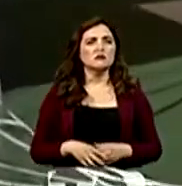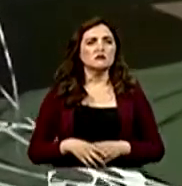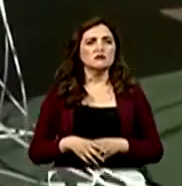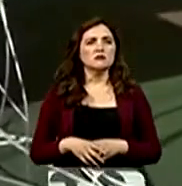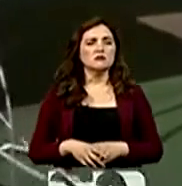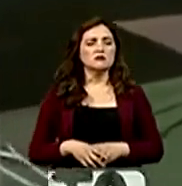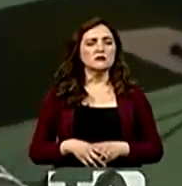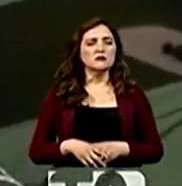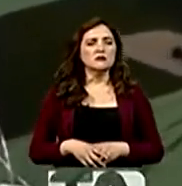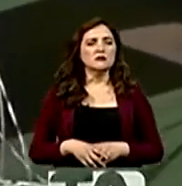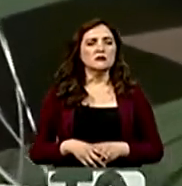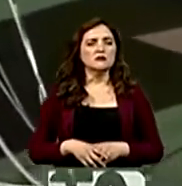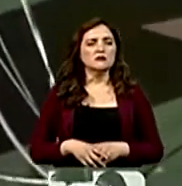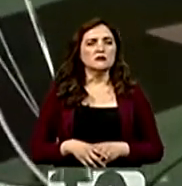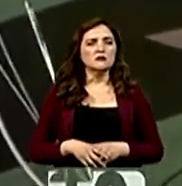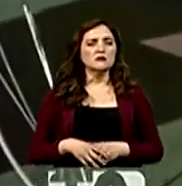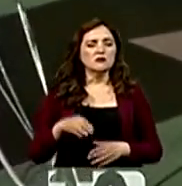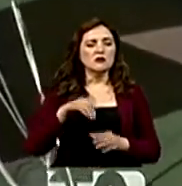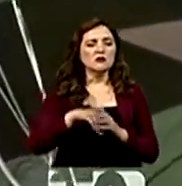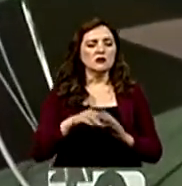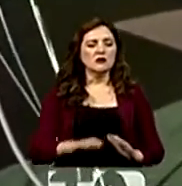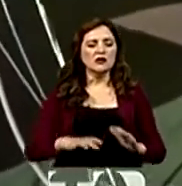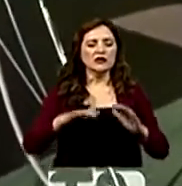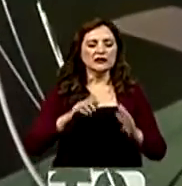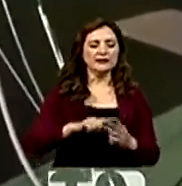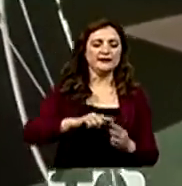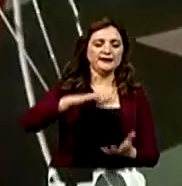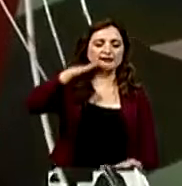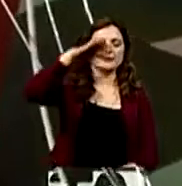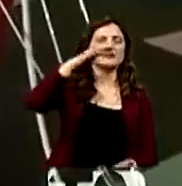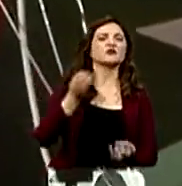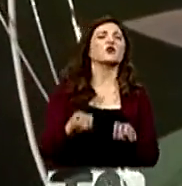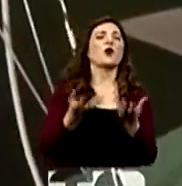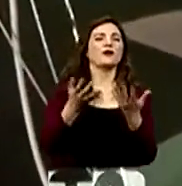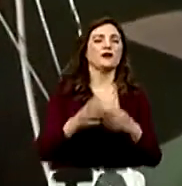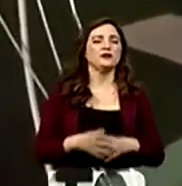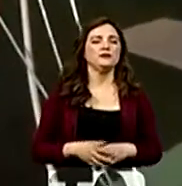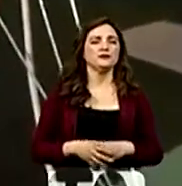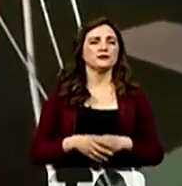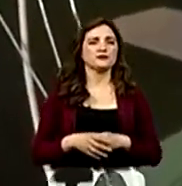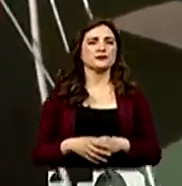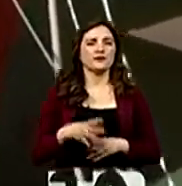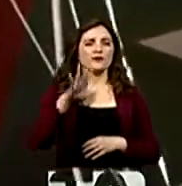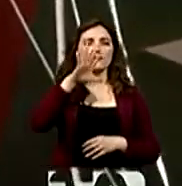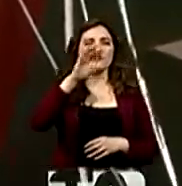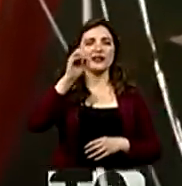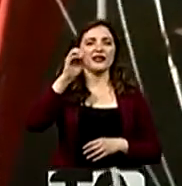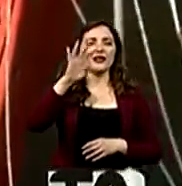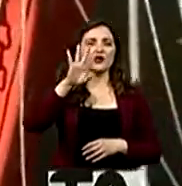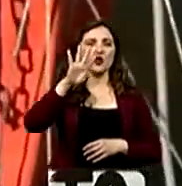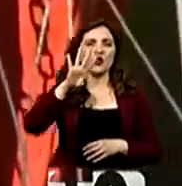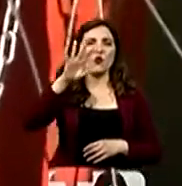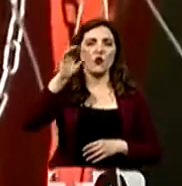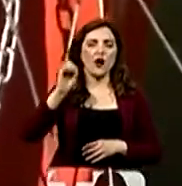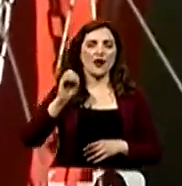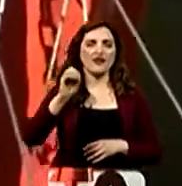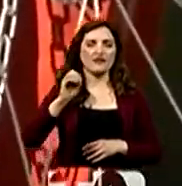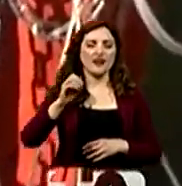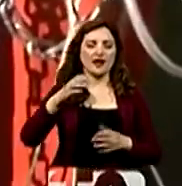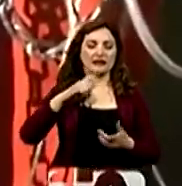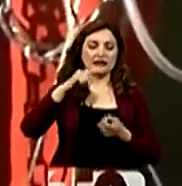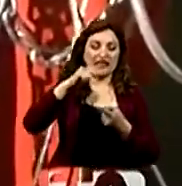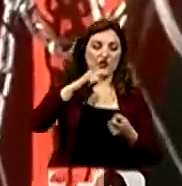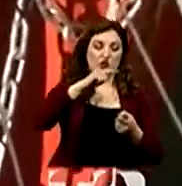¿Cuántos litros de agua podemos cargar en este lugar? ¿Cuántos nos sirven? Estamos cargando al momento 540 litros de